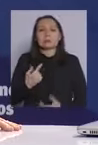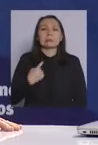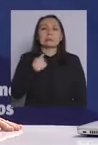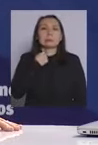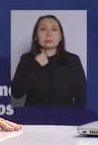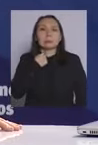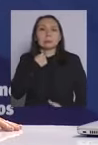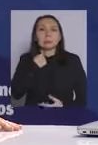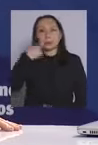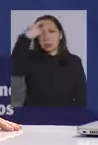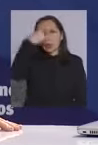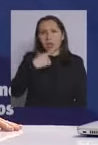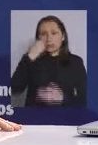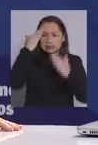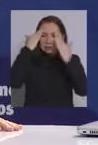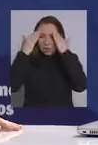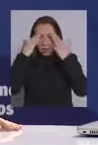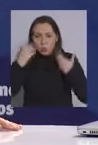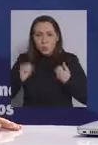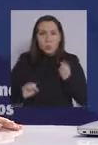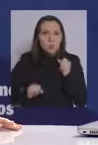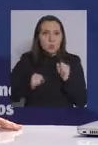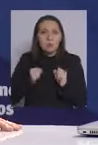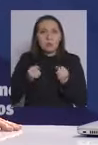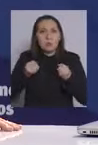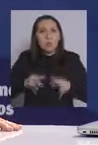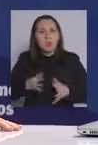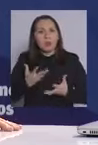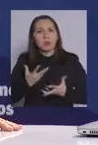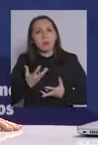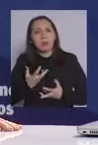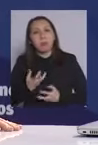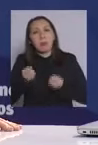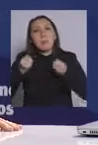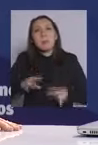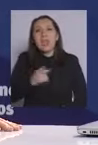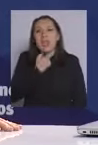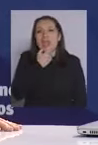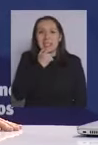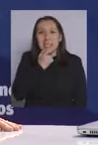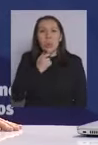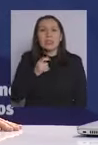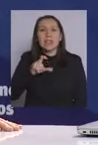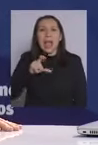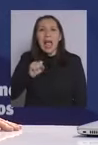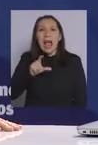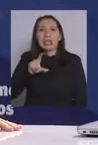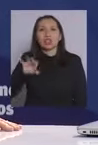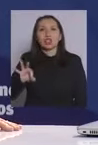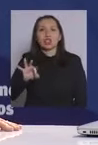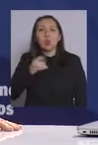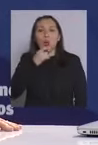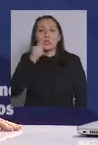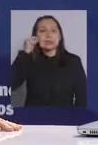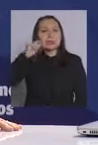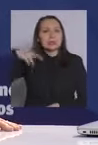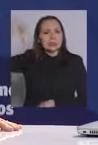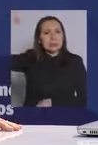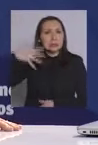en su aspecto psicológico, están perdiendo calcio en los huesos, por lo tanto estamos considerando esa